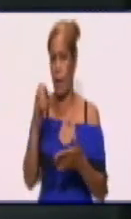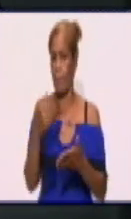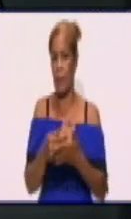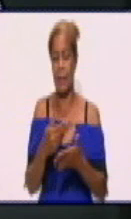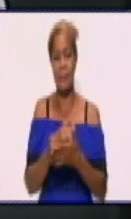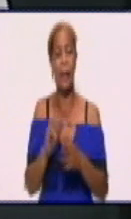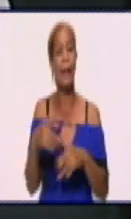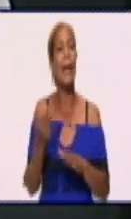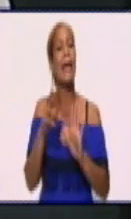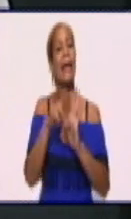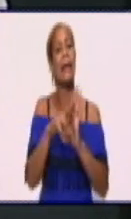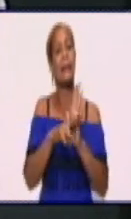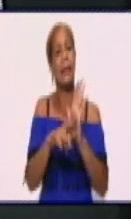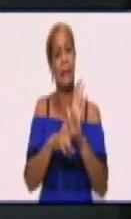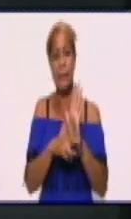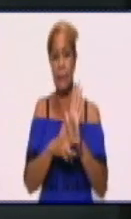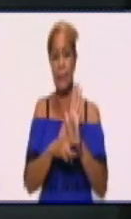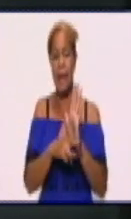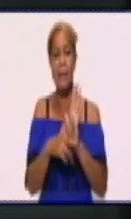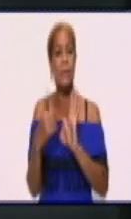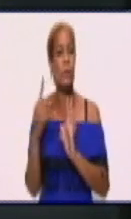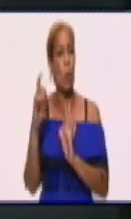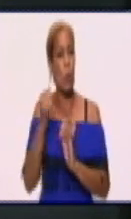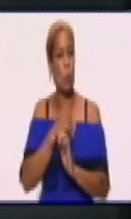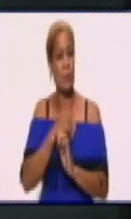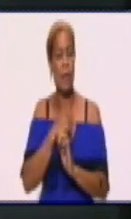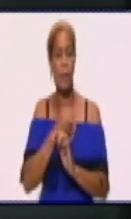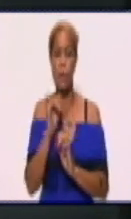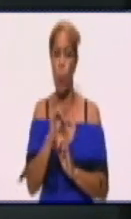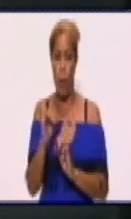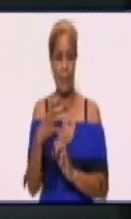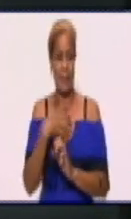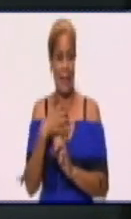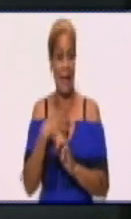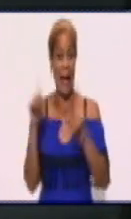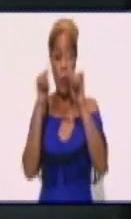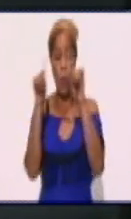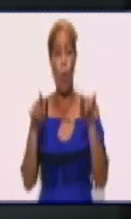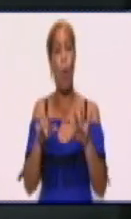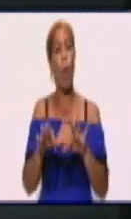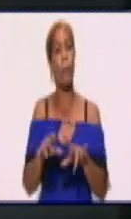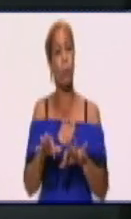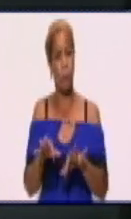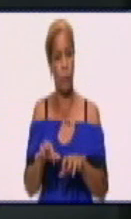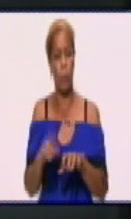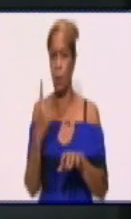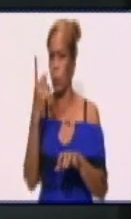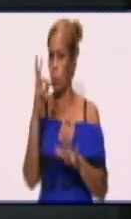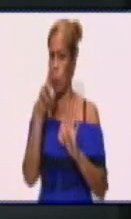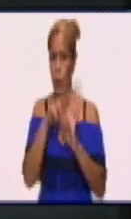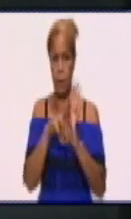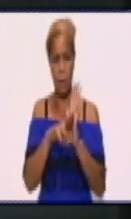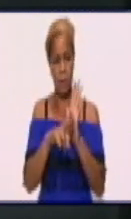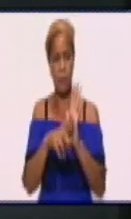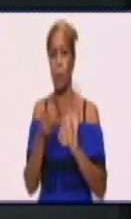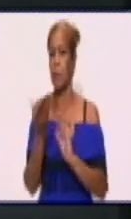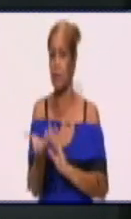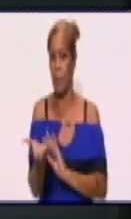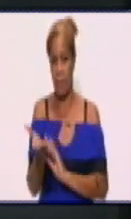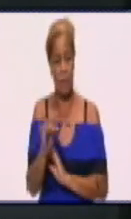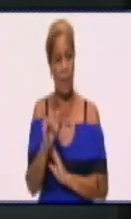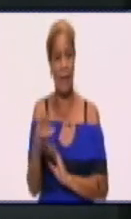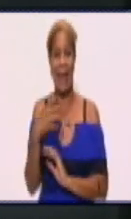solamente tener conexión a la red nacional y el equipamiento de computadora para poder acceder es el único requisito que cualquiera de nuestros clientes puede